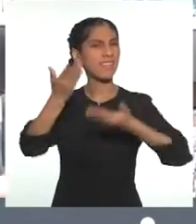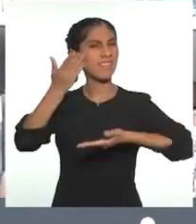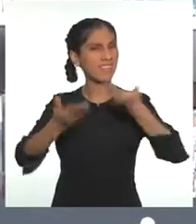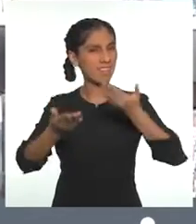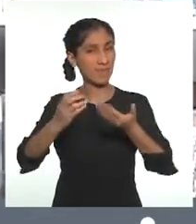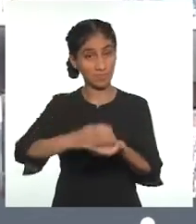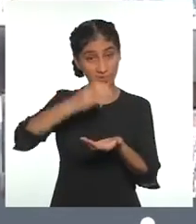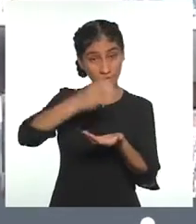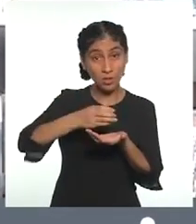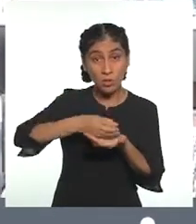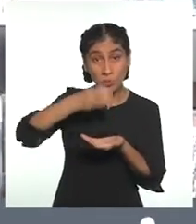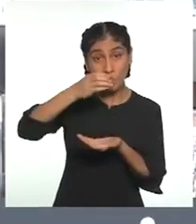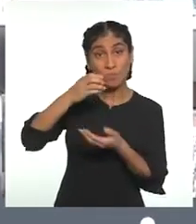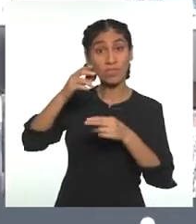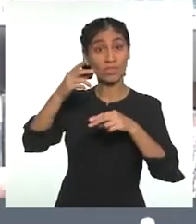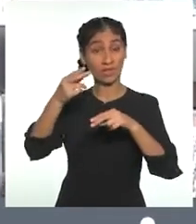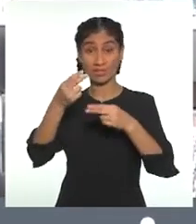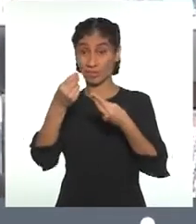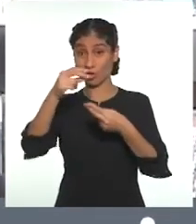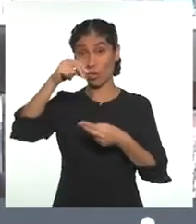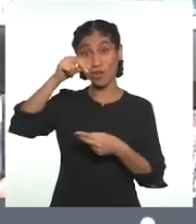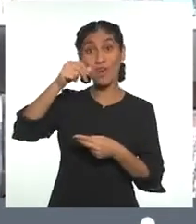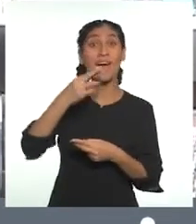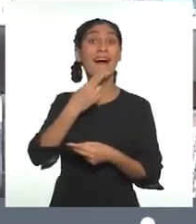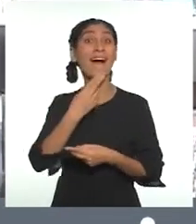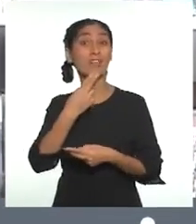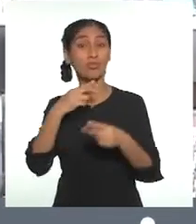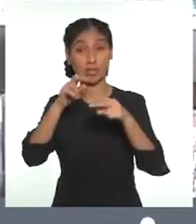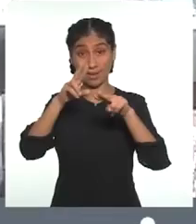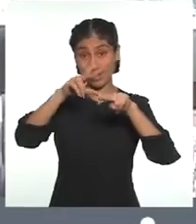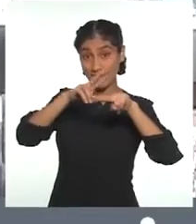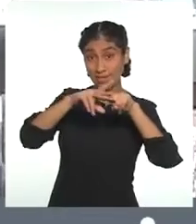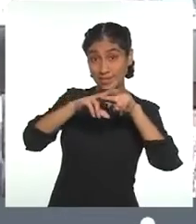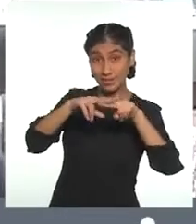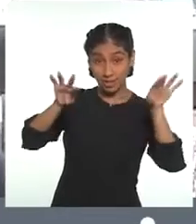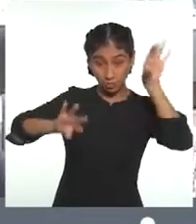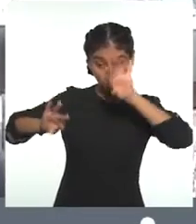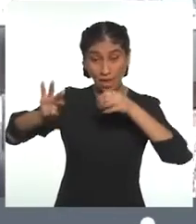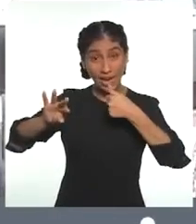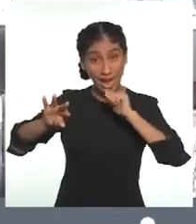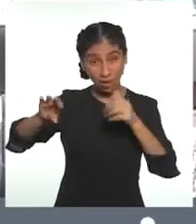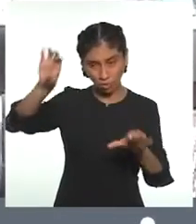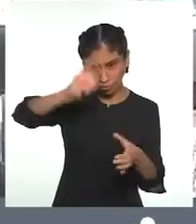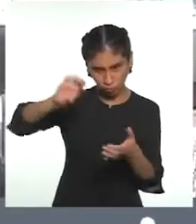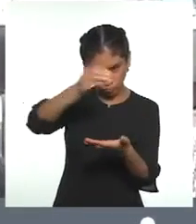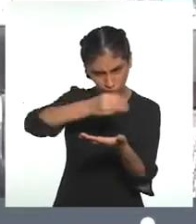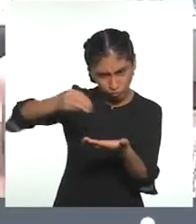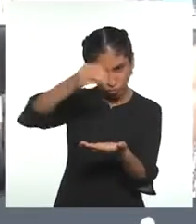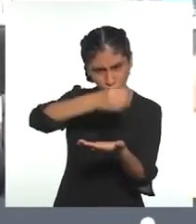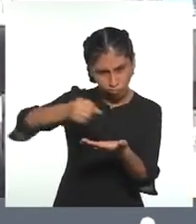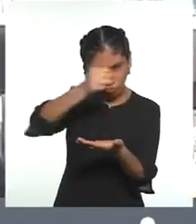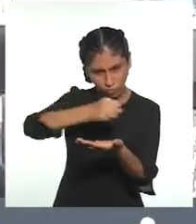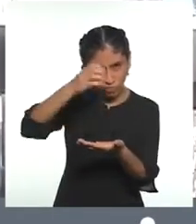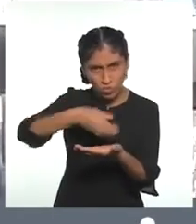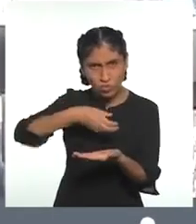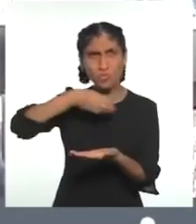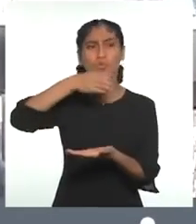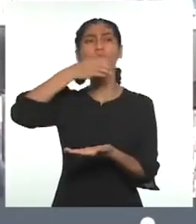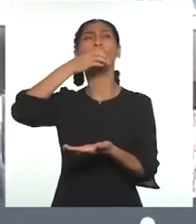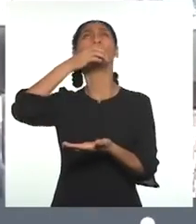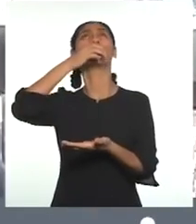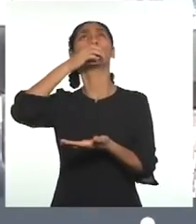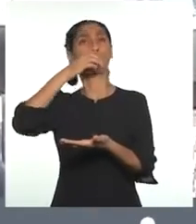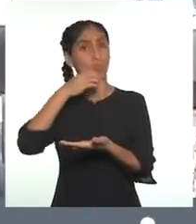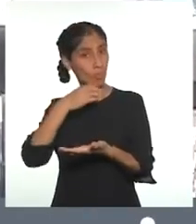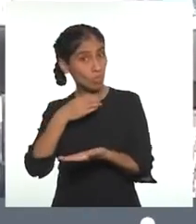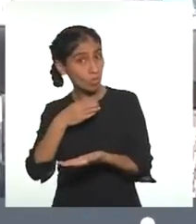mezclas preenvasadas de azúcar y sales disueltas en agua. Y para evitar la diseminación de la bacteria,